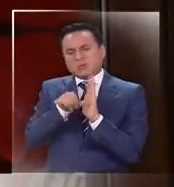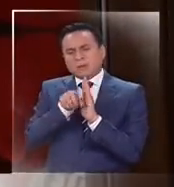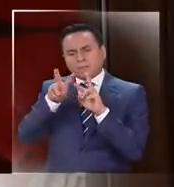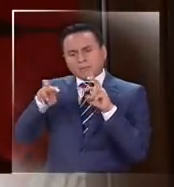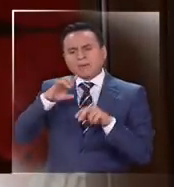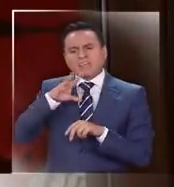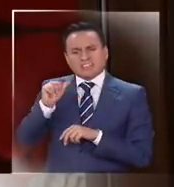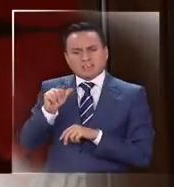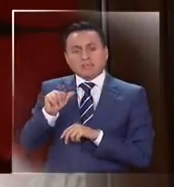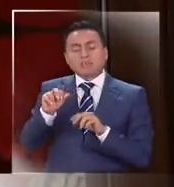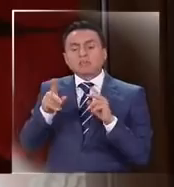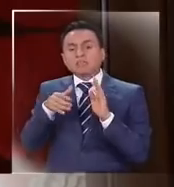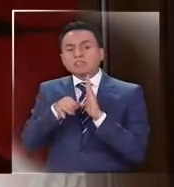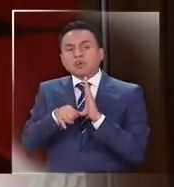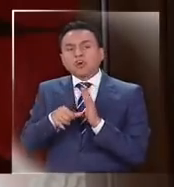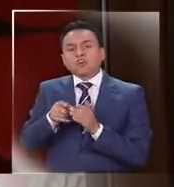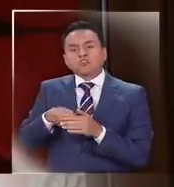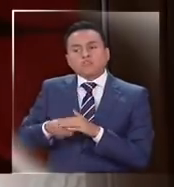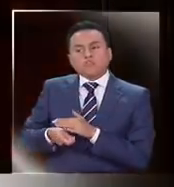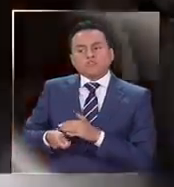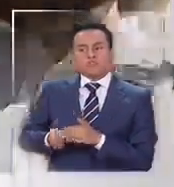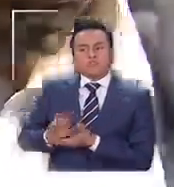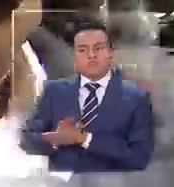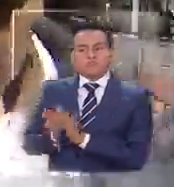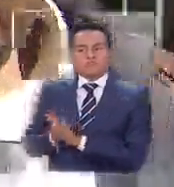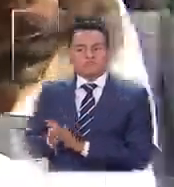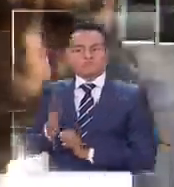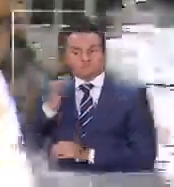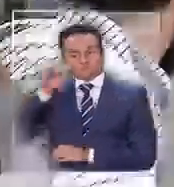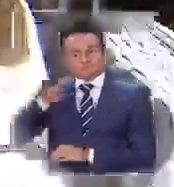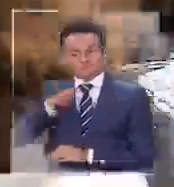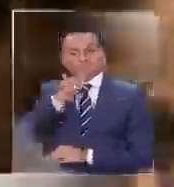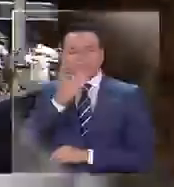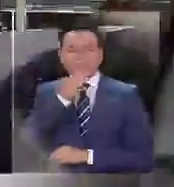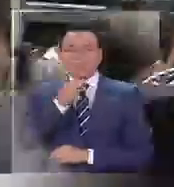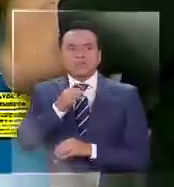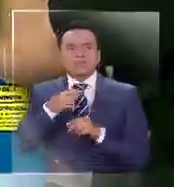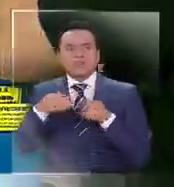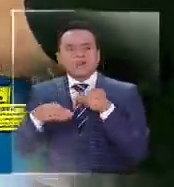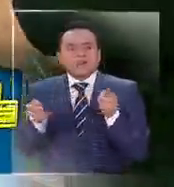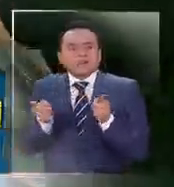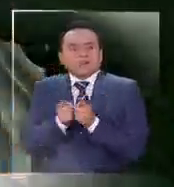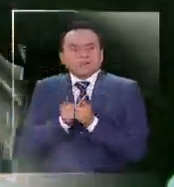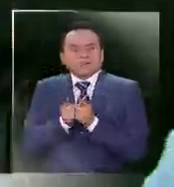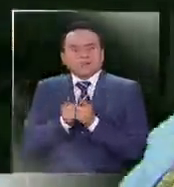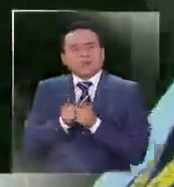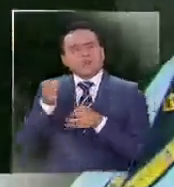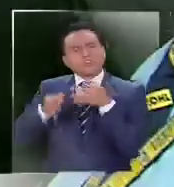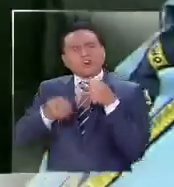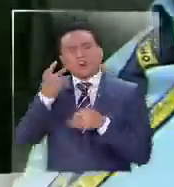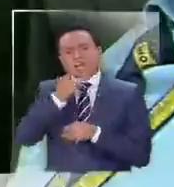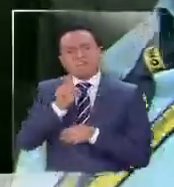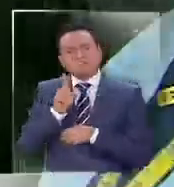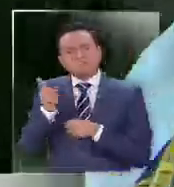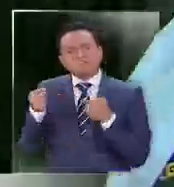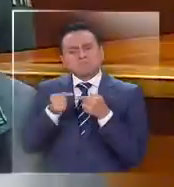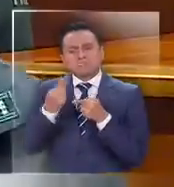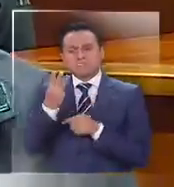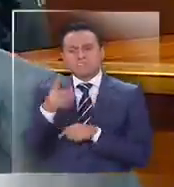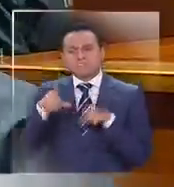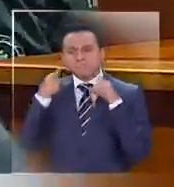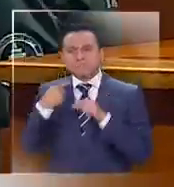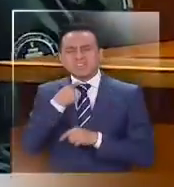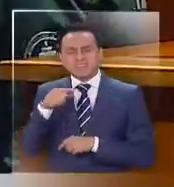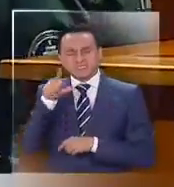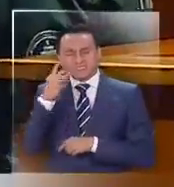caso Penta, que es el delito de soborno y cohecho. El procedimiento abreviado anula la posibilidad de ir a un juicio oral en el caso de los